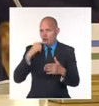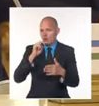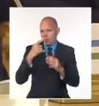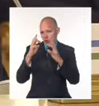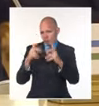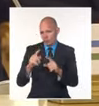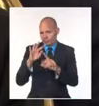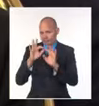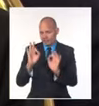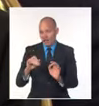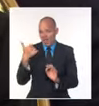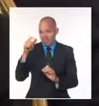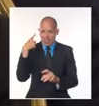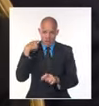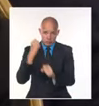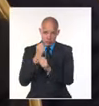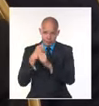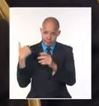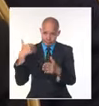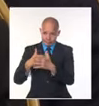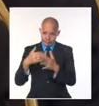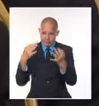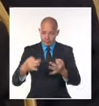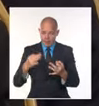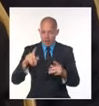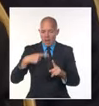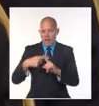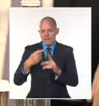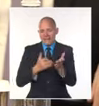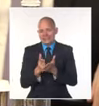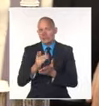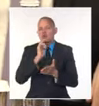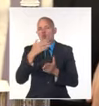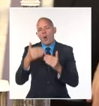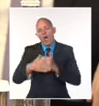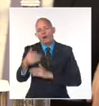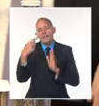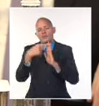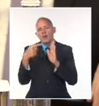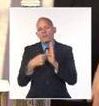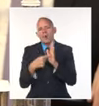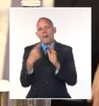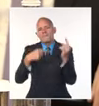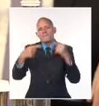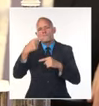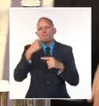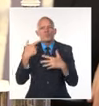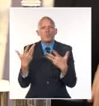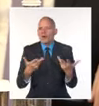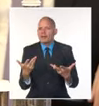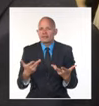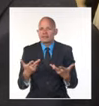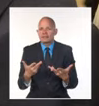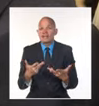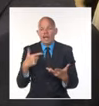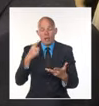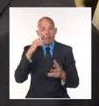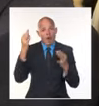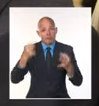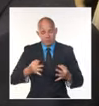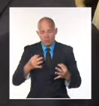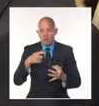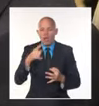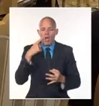sus 10 años de funcionamiento, así como las prioridades y perspectivas en el futuro cercano, convencidos de que es